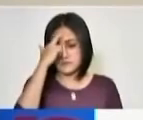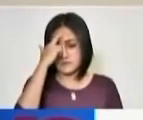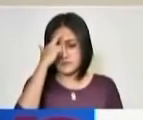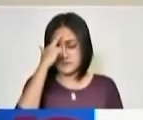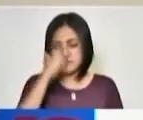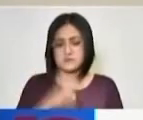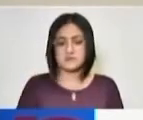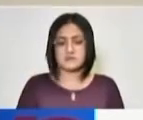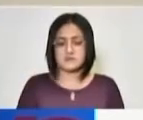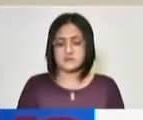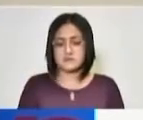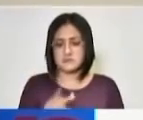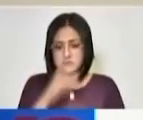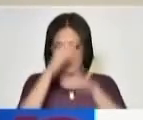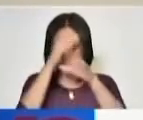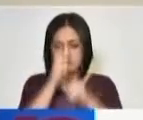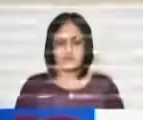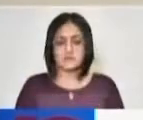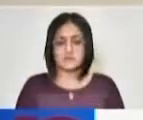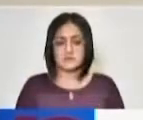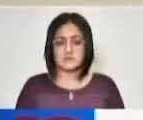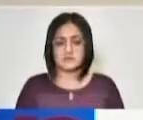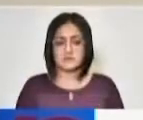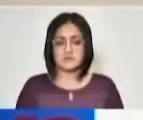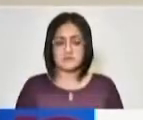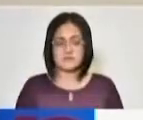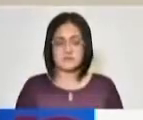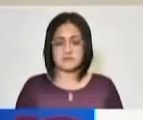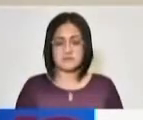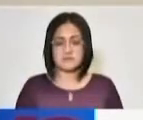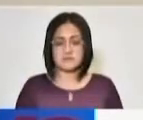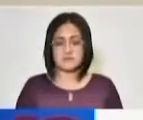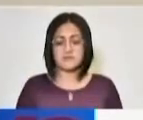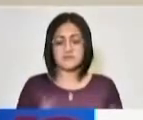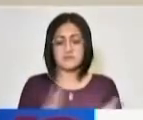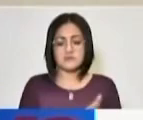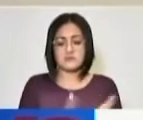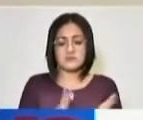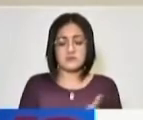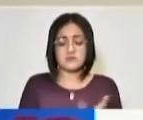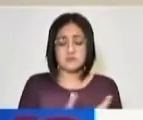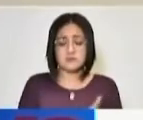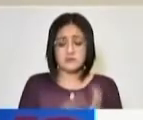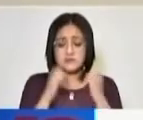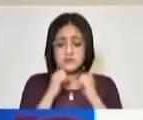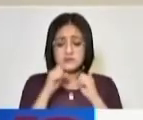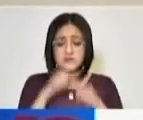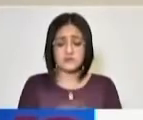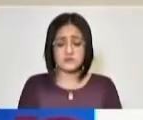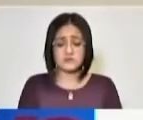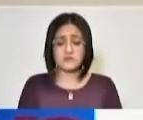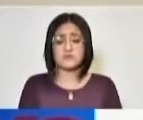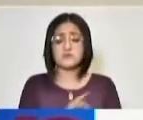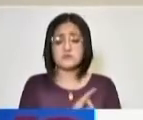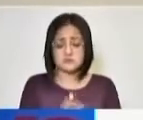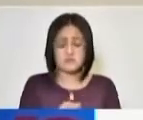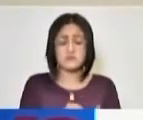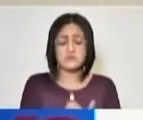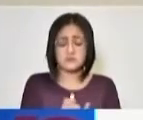son acuerdos sociales valoración social definiciones